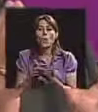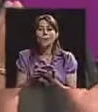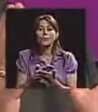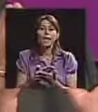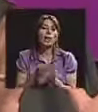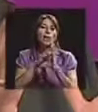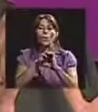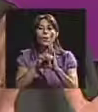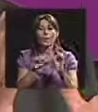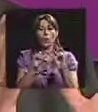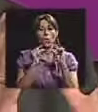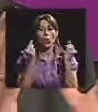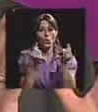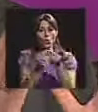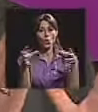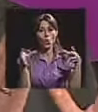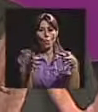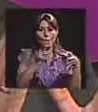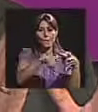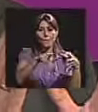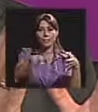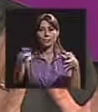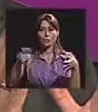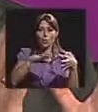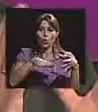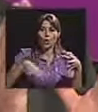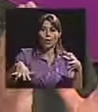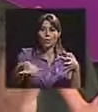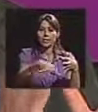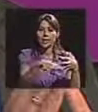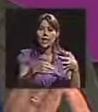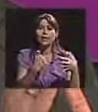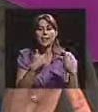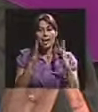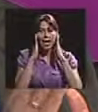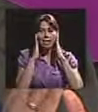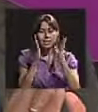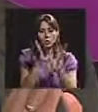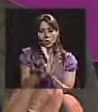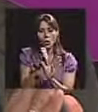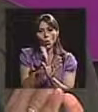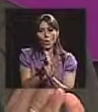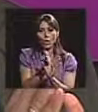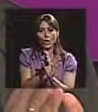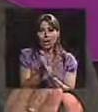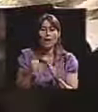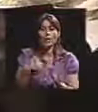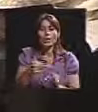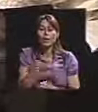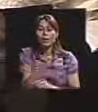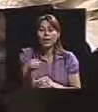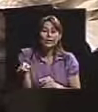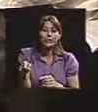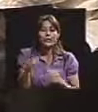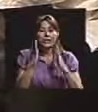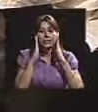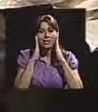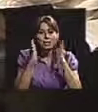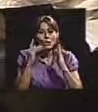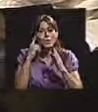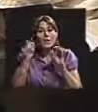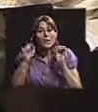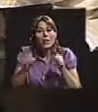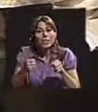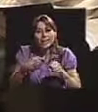si un grupo de pacientes recibía atención psicológica durante sus tratamientos de infertilidad y un grupo de pacientes